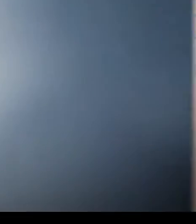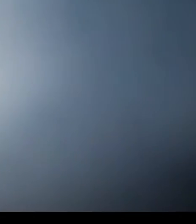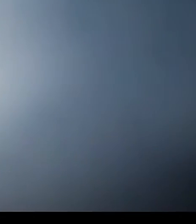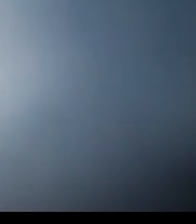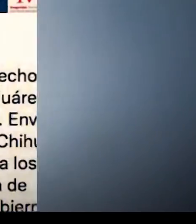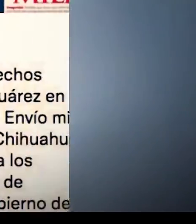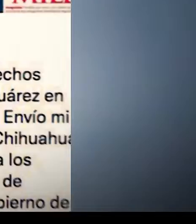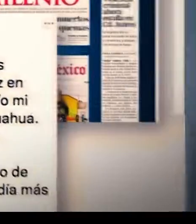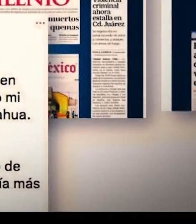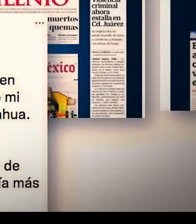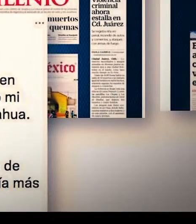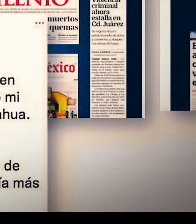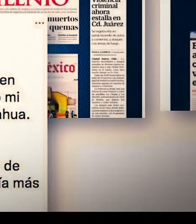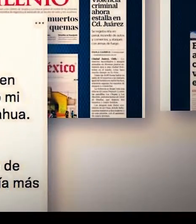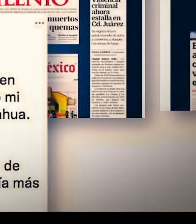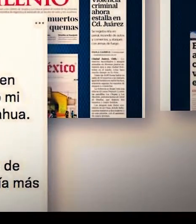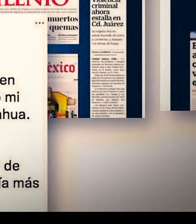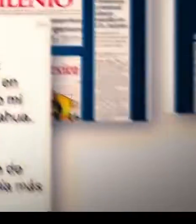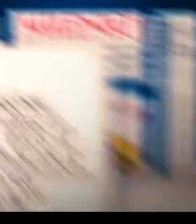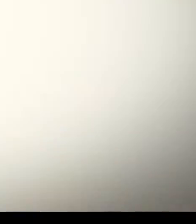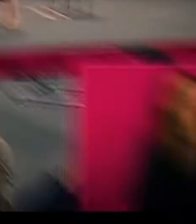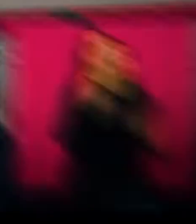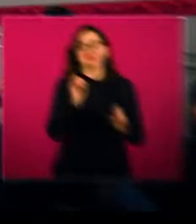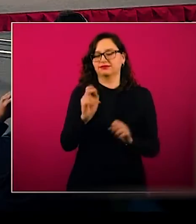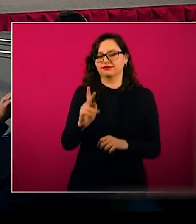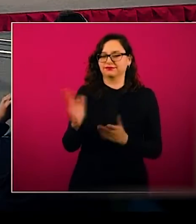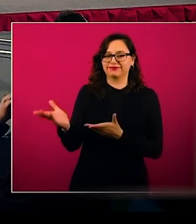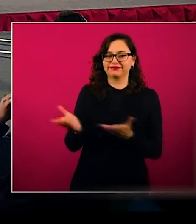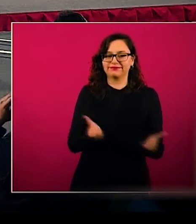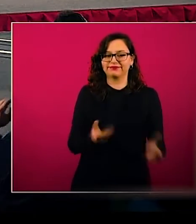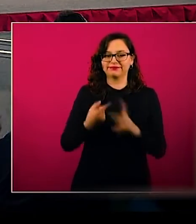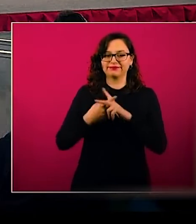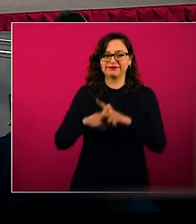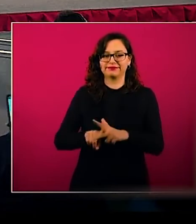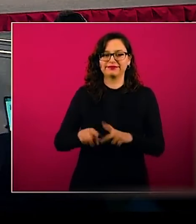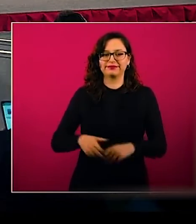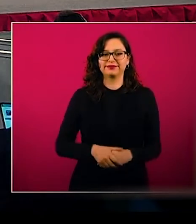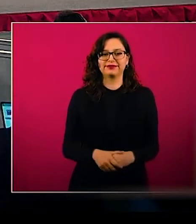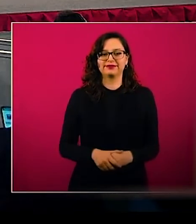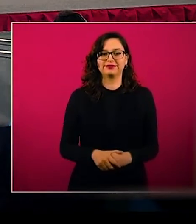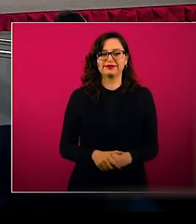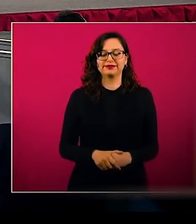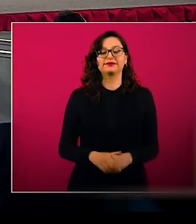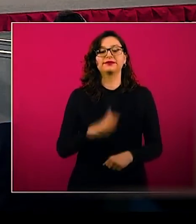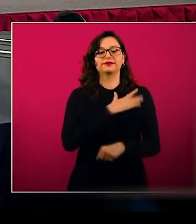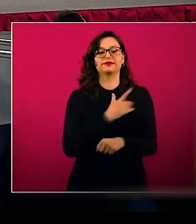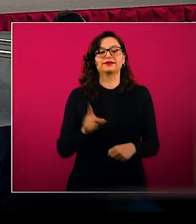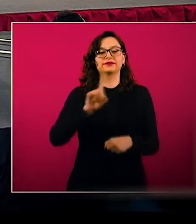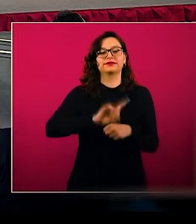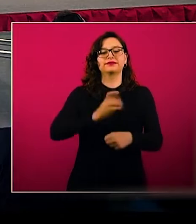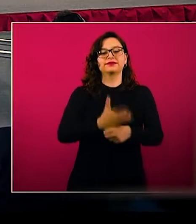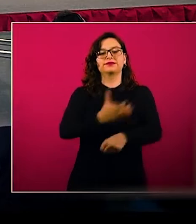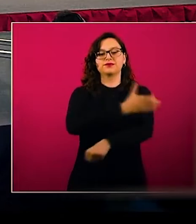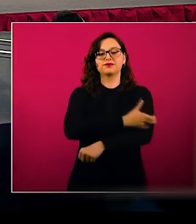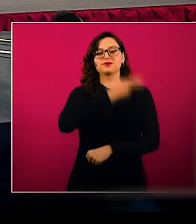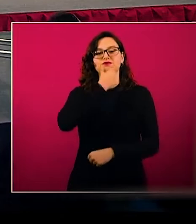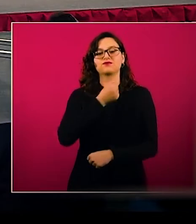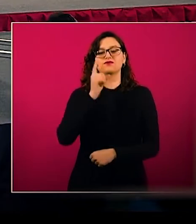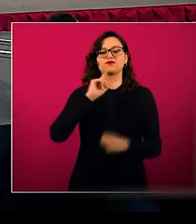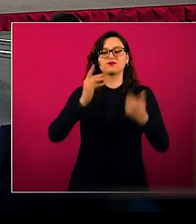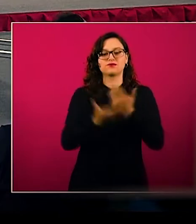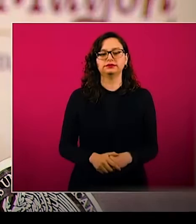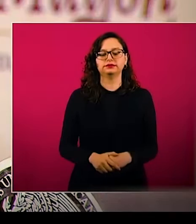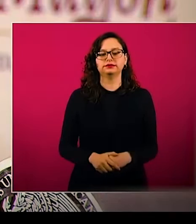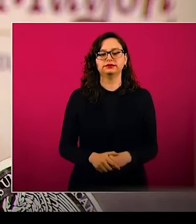último, se desmintió que el gobierno federal hubiera sido el autor de los hechos de violencia en distintas ciudades de México